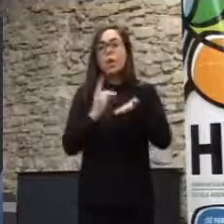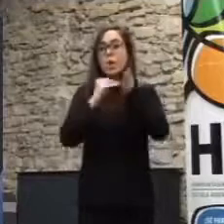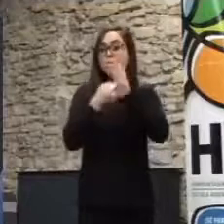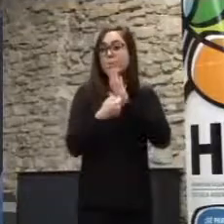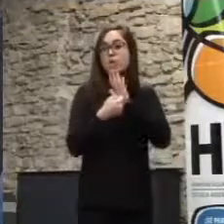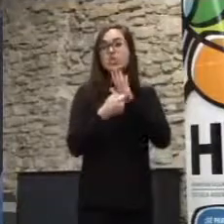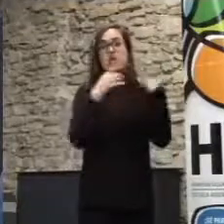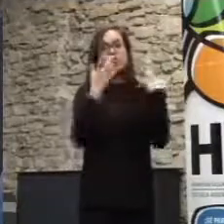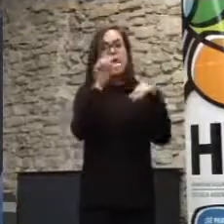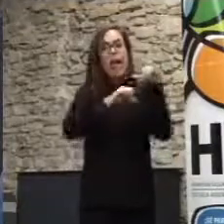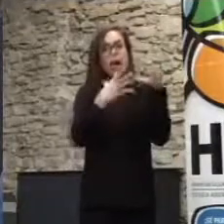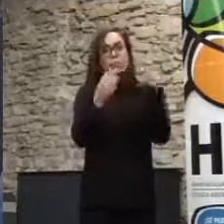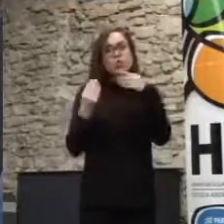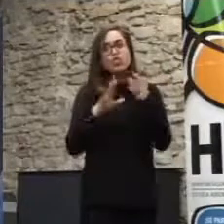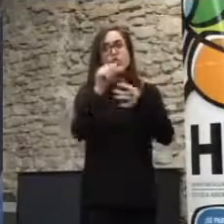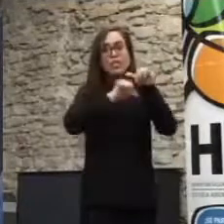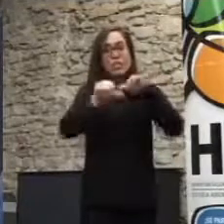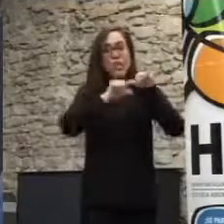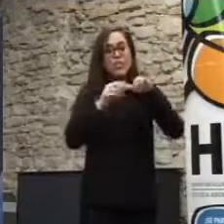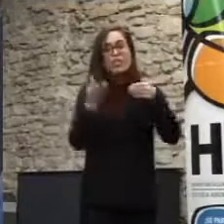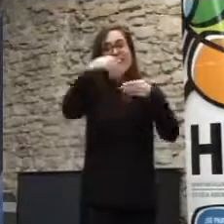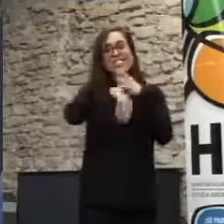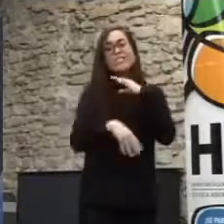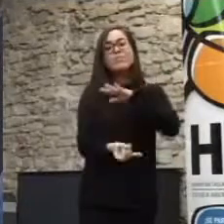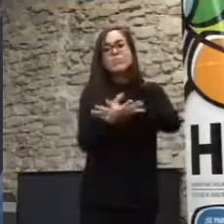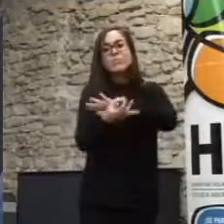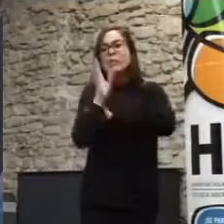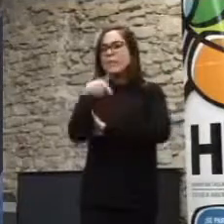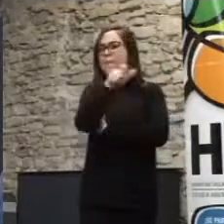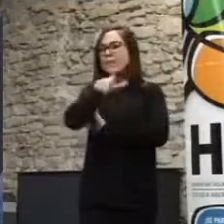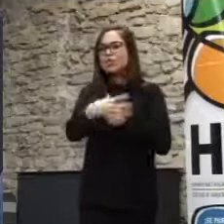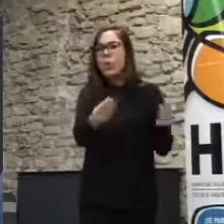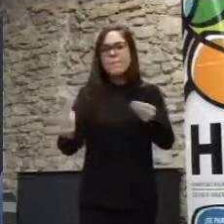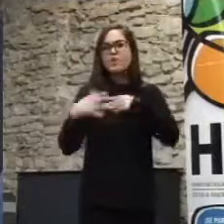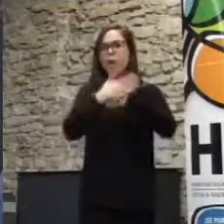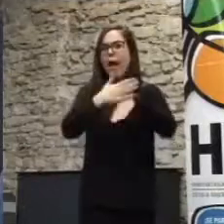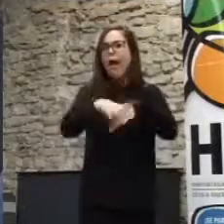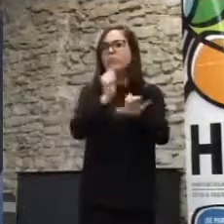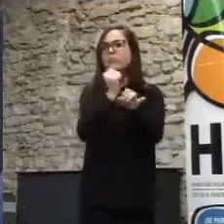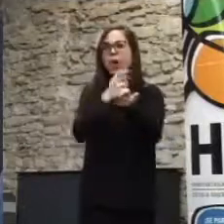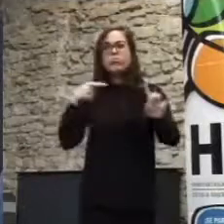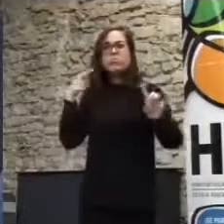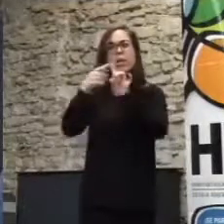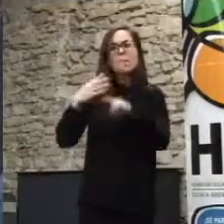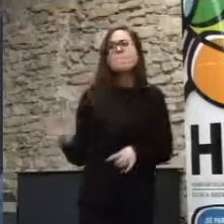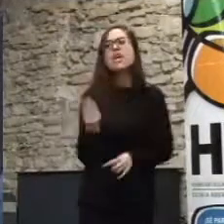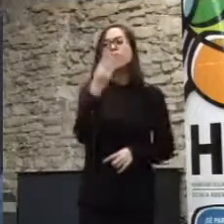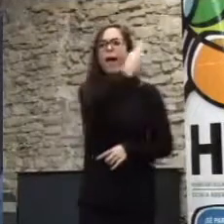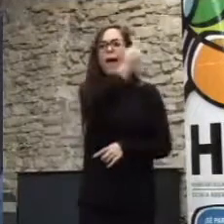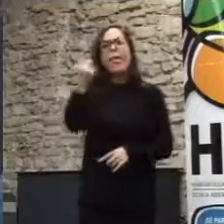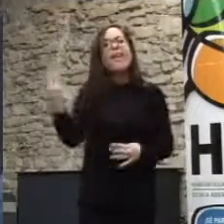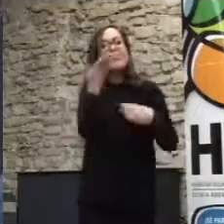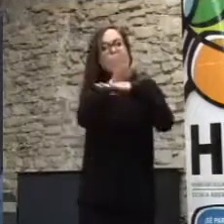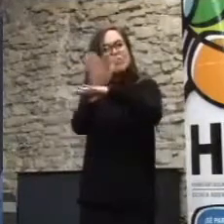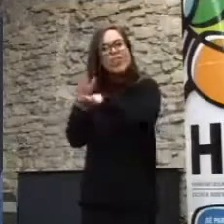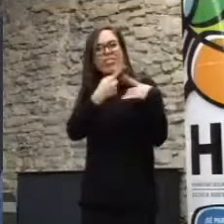desde las instituciones, pero al margen de las instituciones hay mucha gente que está trabajando en las calles por mejorar, cada uno con sus propuestas